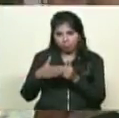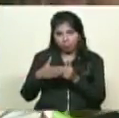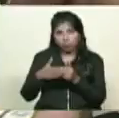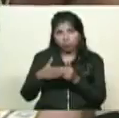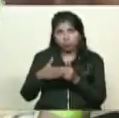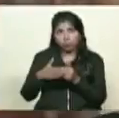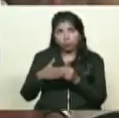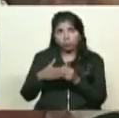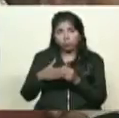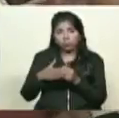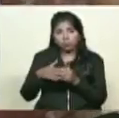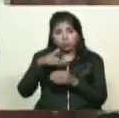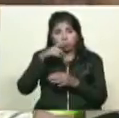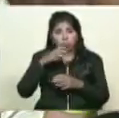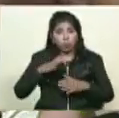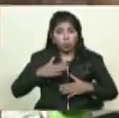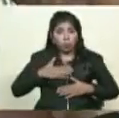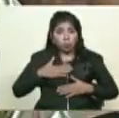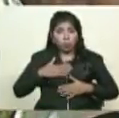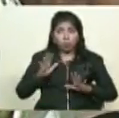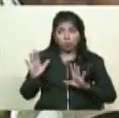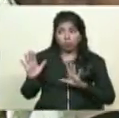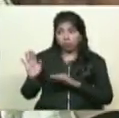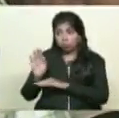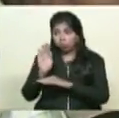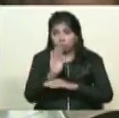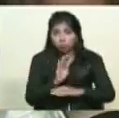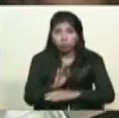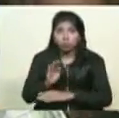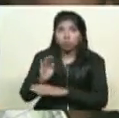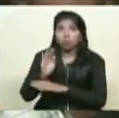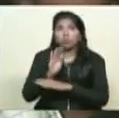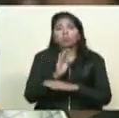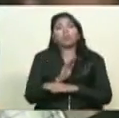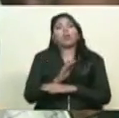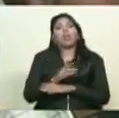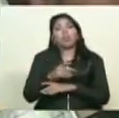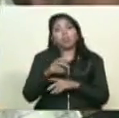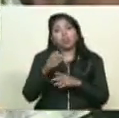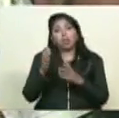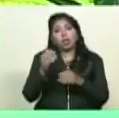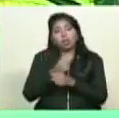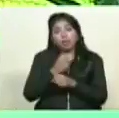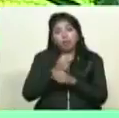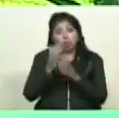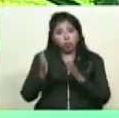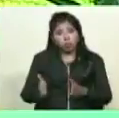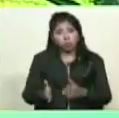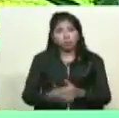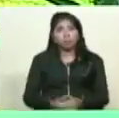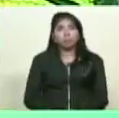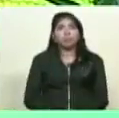eso por seguridad de los trabajadores, señor presidente.